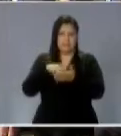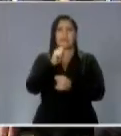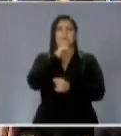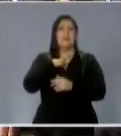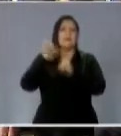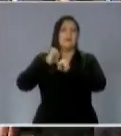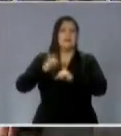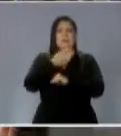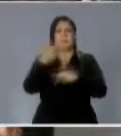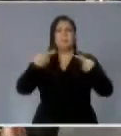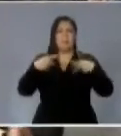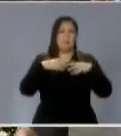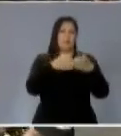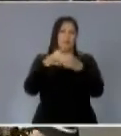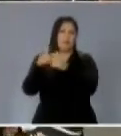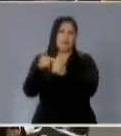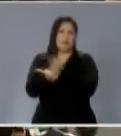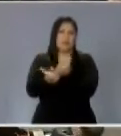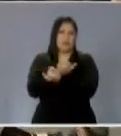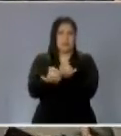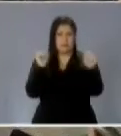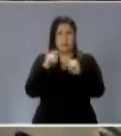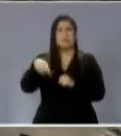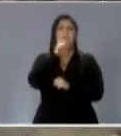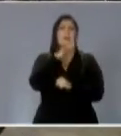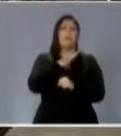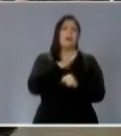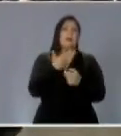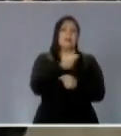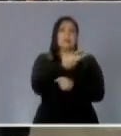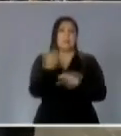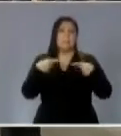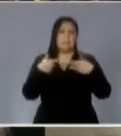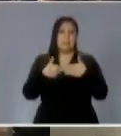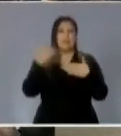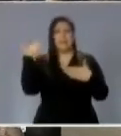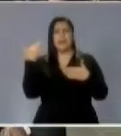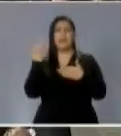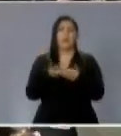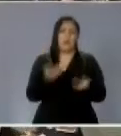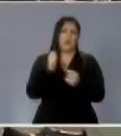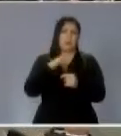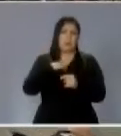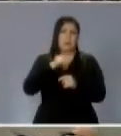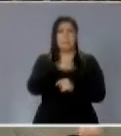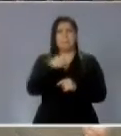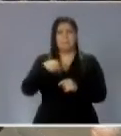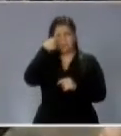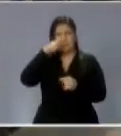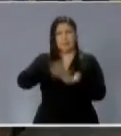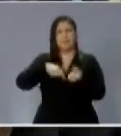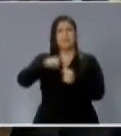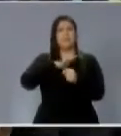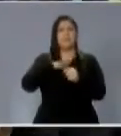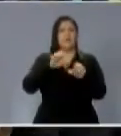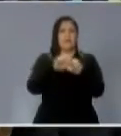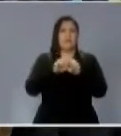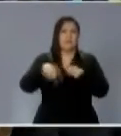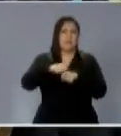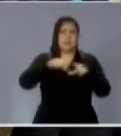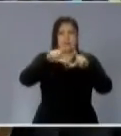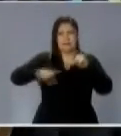una gran cultura. Somos un país muy productivo, somos una economía poderosa que simplemente no se ha dado los gobiernos adecuados